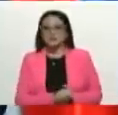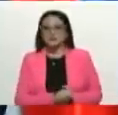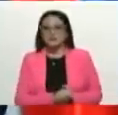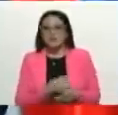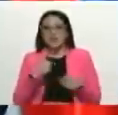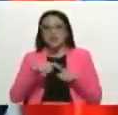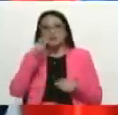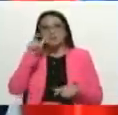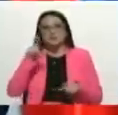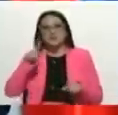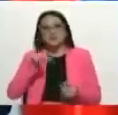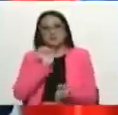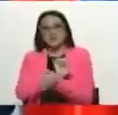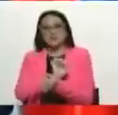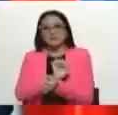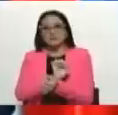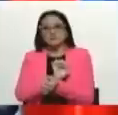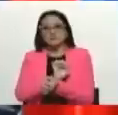los detenidos,